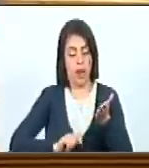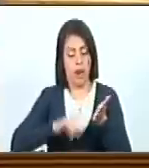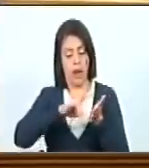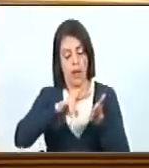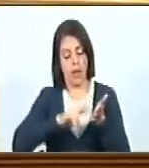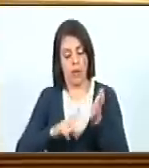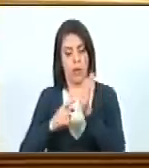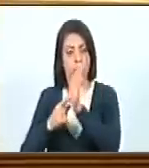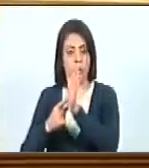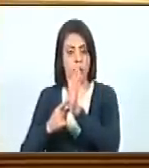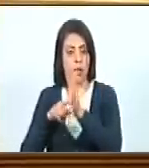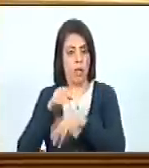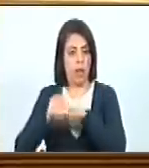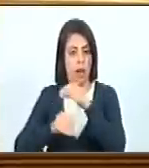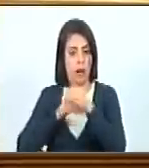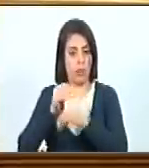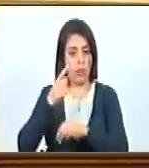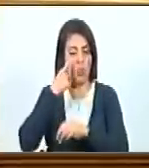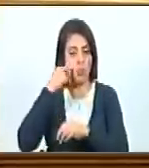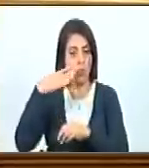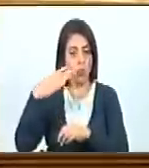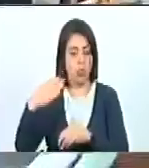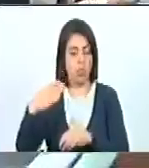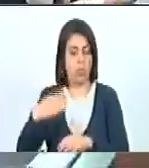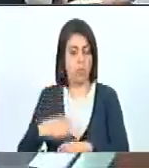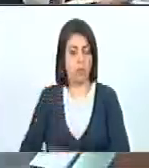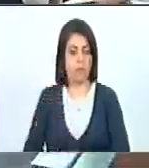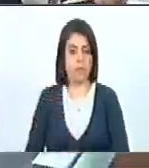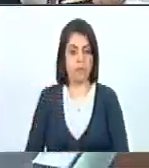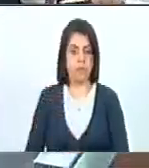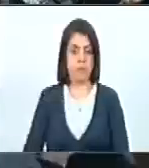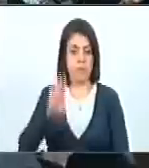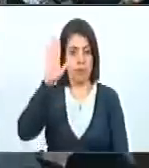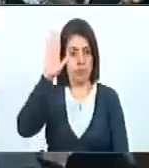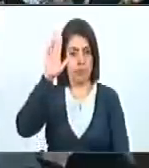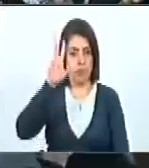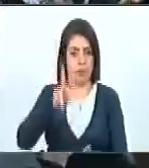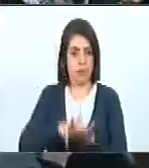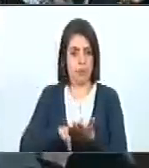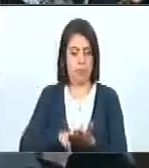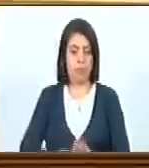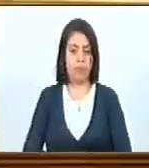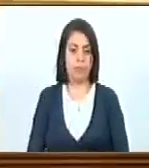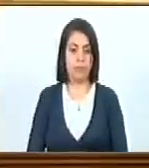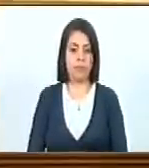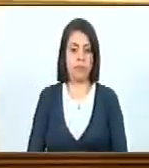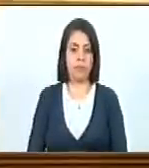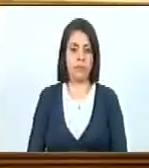presentado, sírvanse manifestarlo con la señal de costumbre. Queda aprobada.